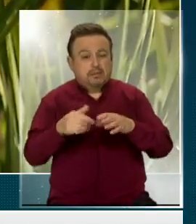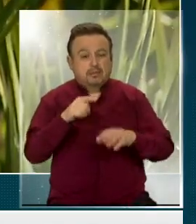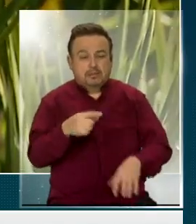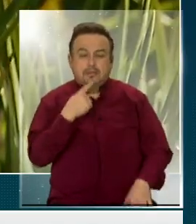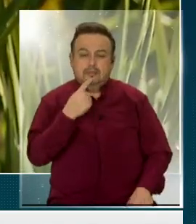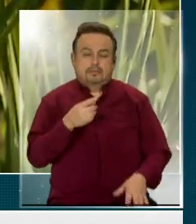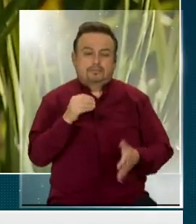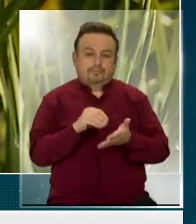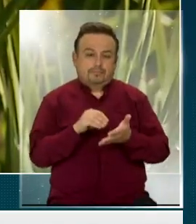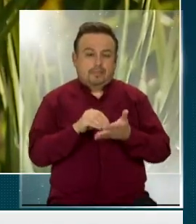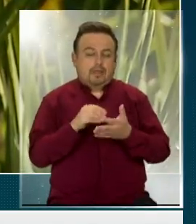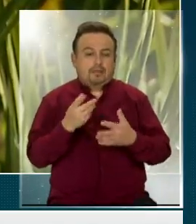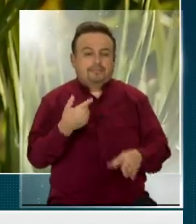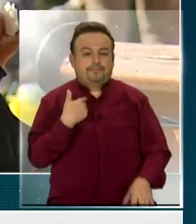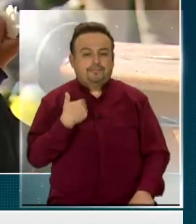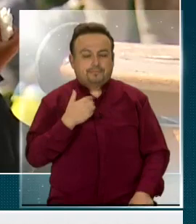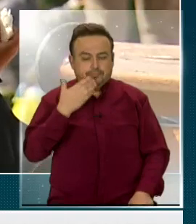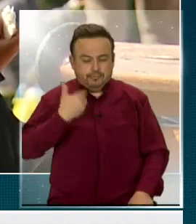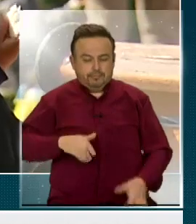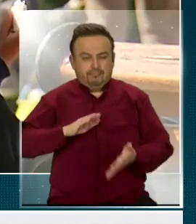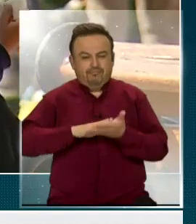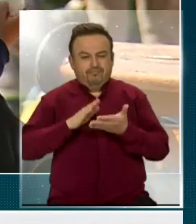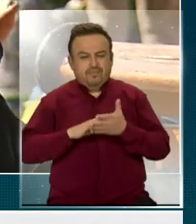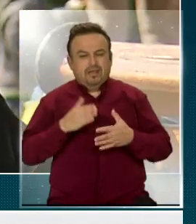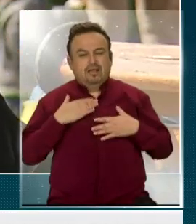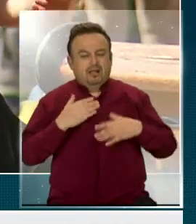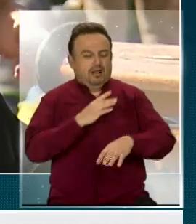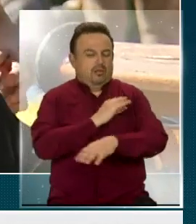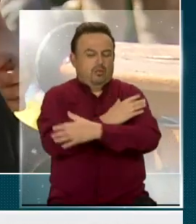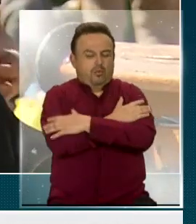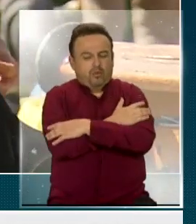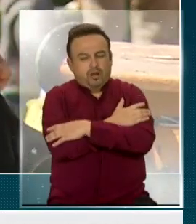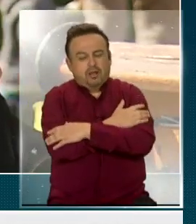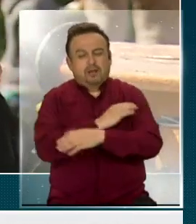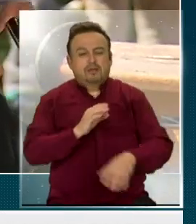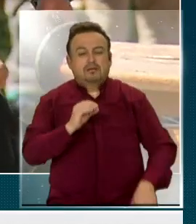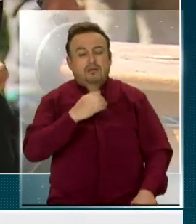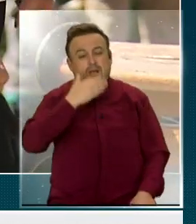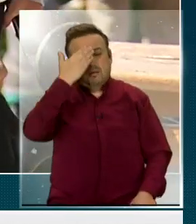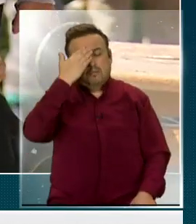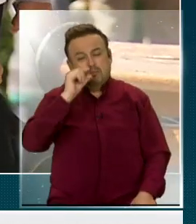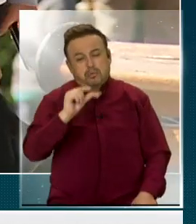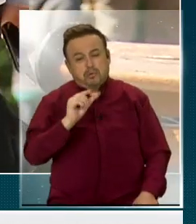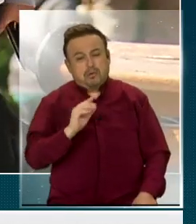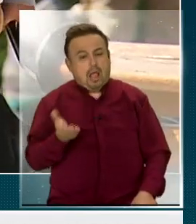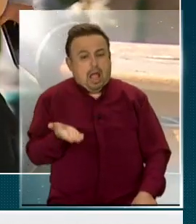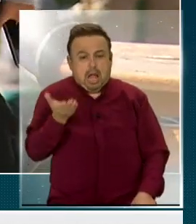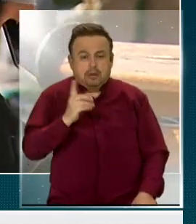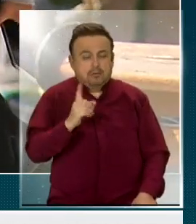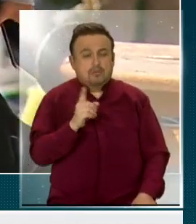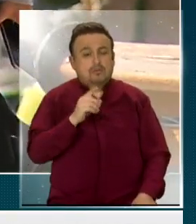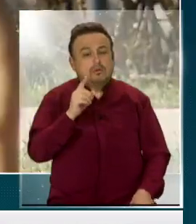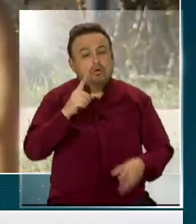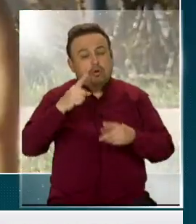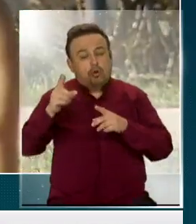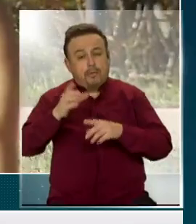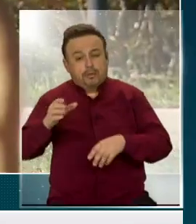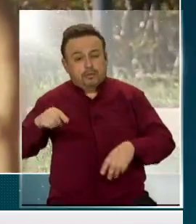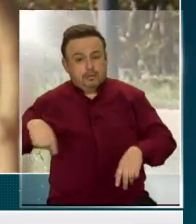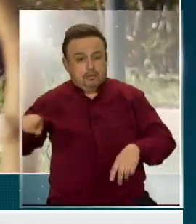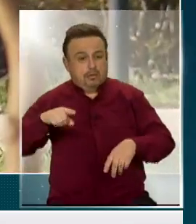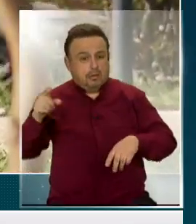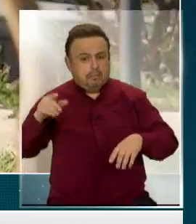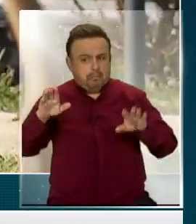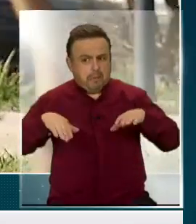agrega un compromiso del estado general, tiene dolores musculares, tiene un poco de fiebre, aunque no sea alta, y hay otras personas que van